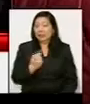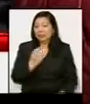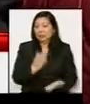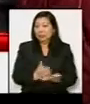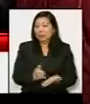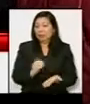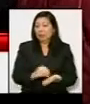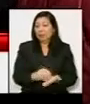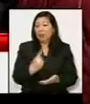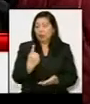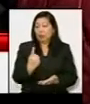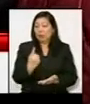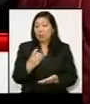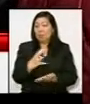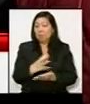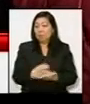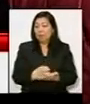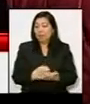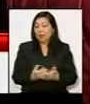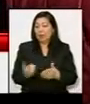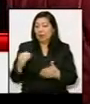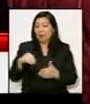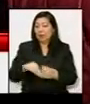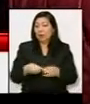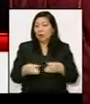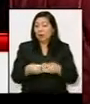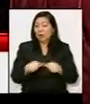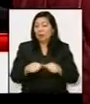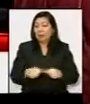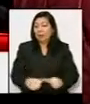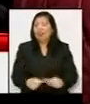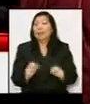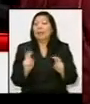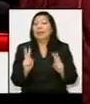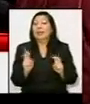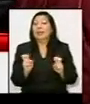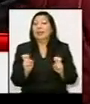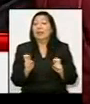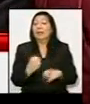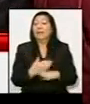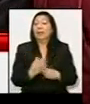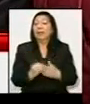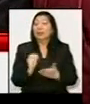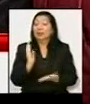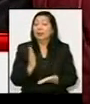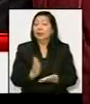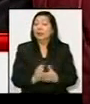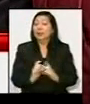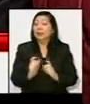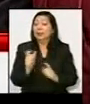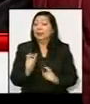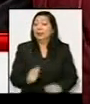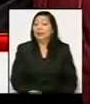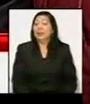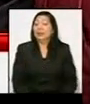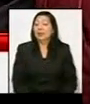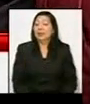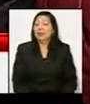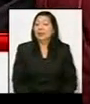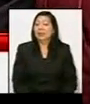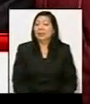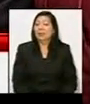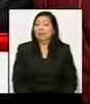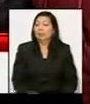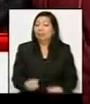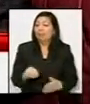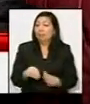mitad más uno el número de miembros menos los integrantes de la comisión permanente y para el tema de la facultad sancionadora el congreso de la